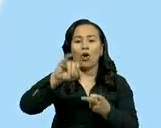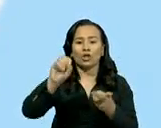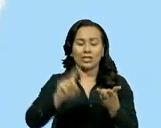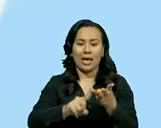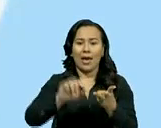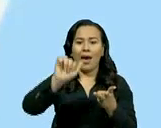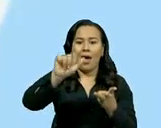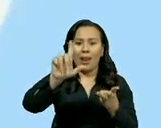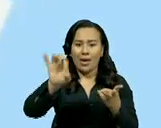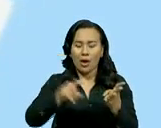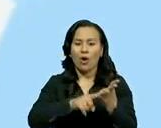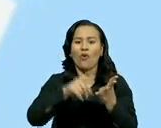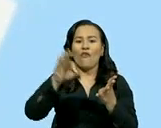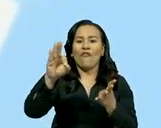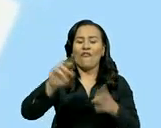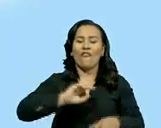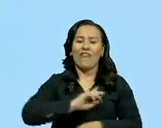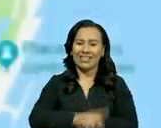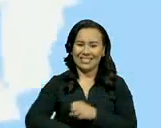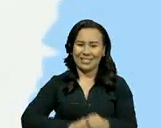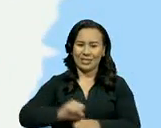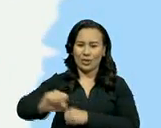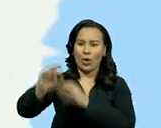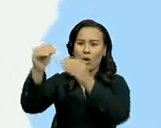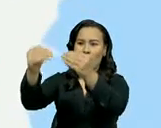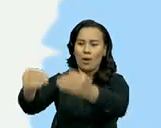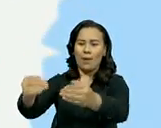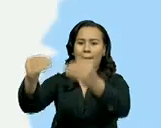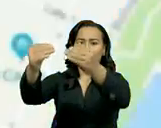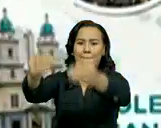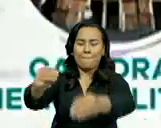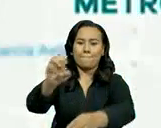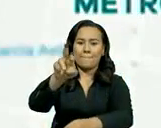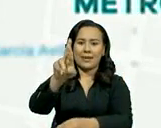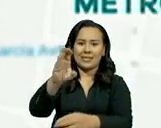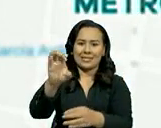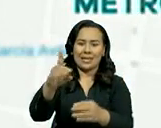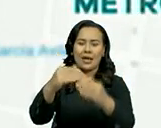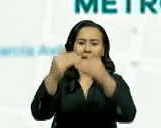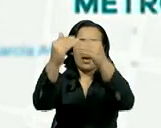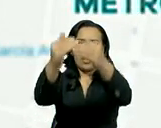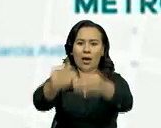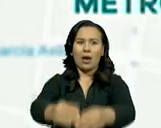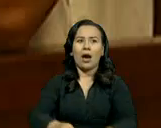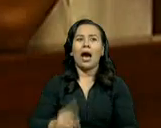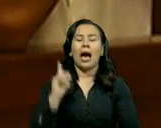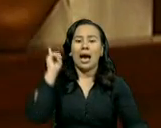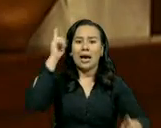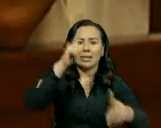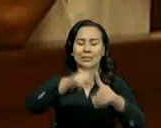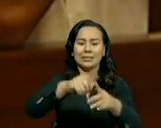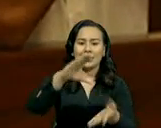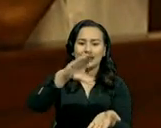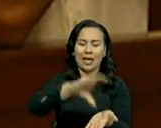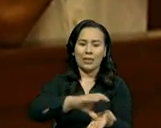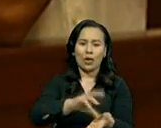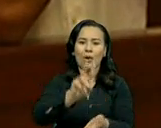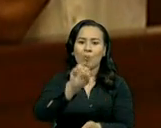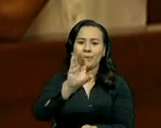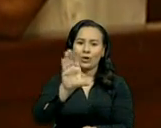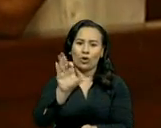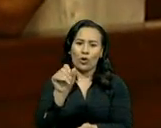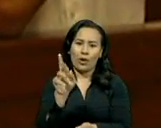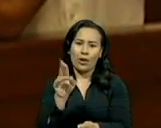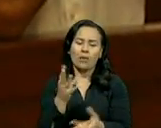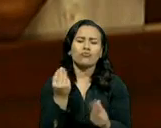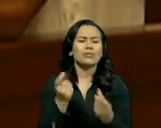San Francisco, La Merced, Santo Domingo de Guzmán, terminando en la Iglesia La Victoria. Cada año cientos de